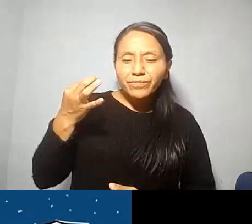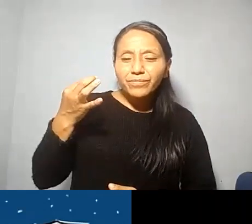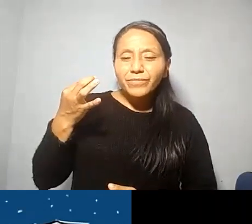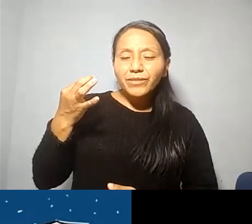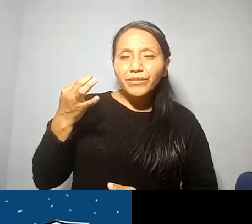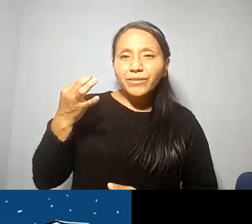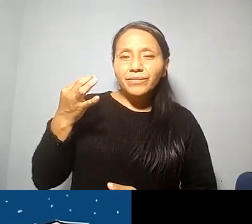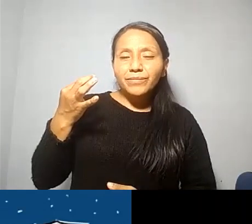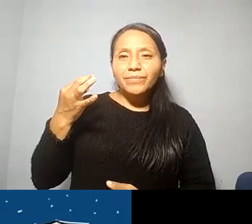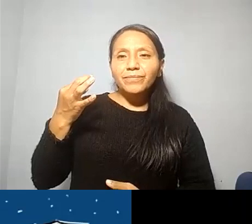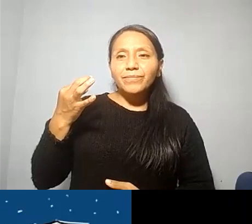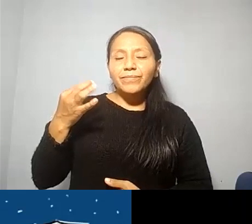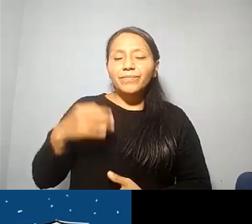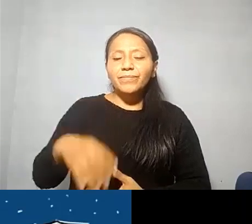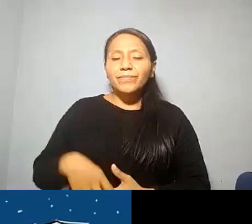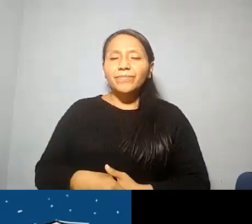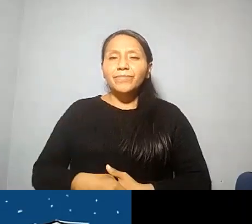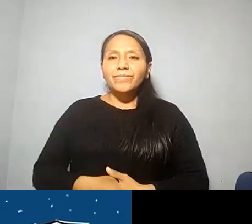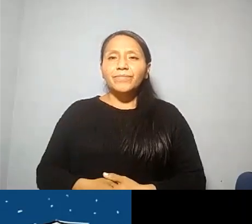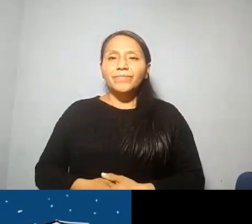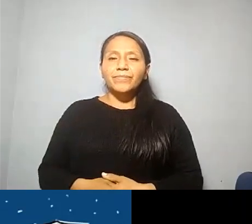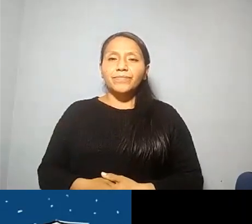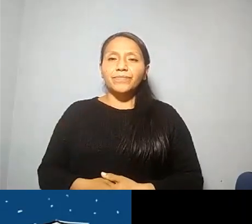Adelante, por favor.